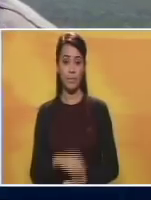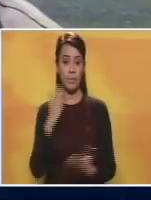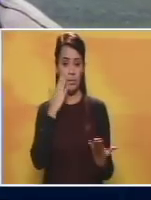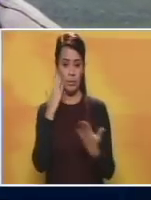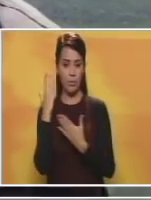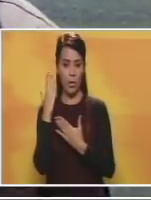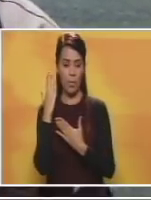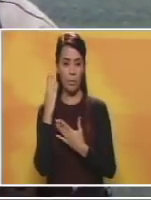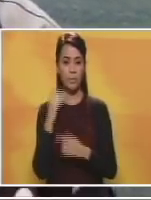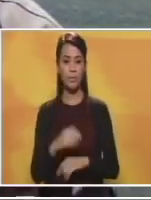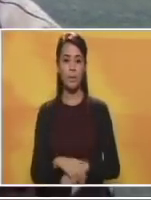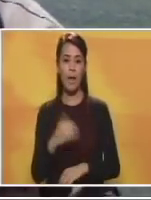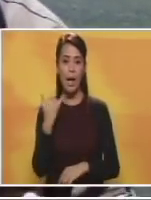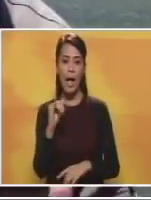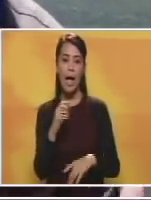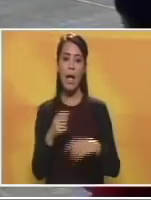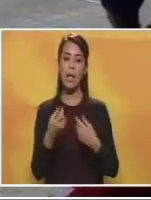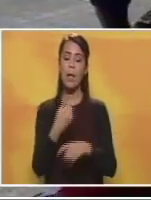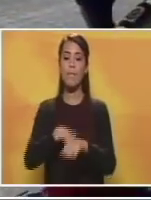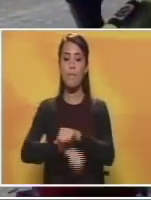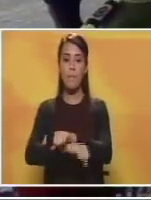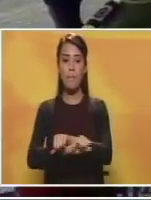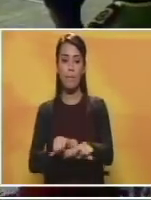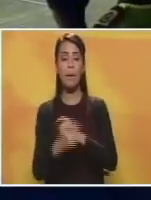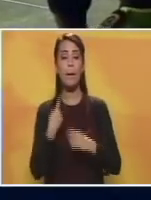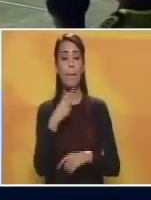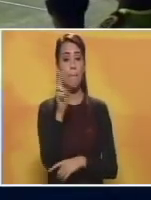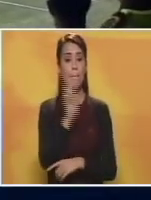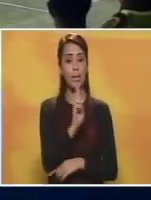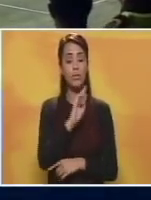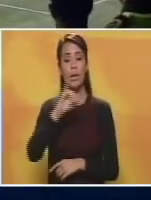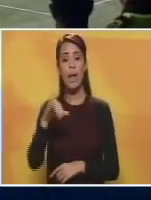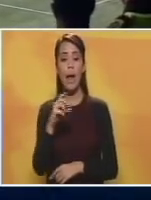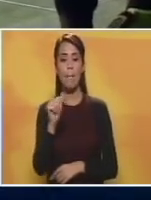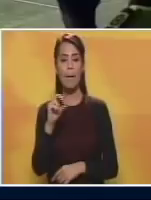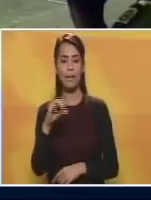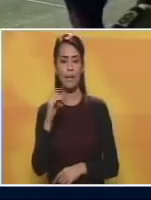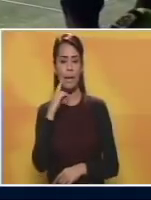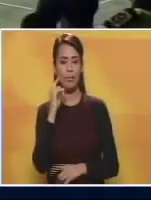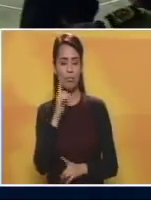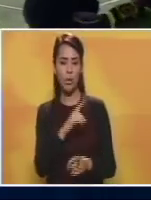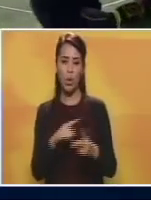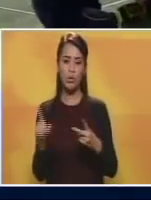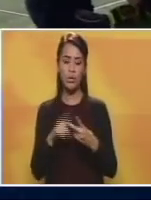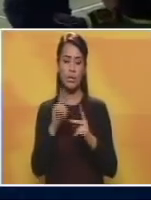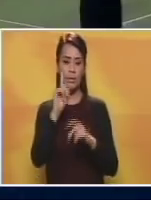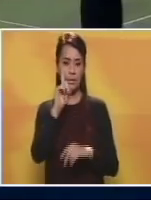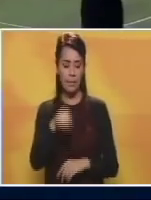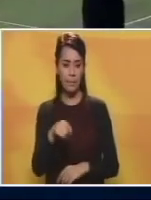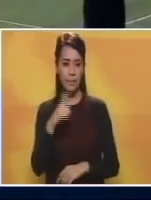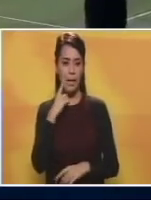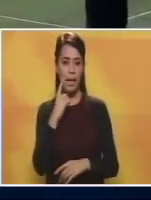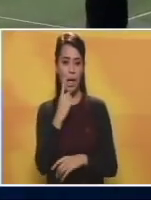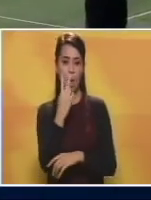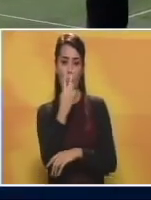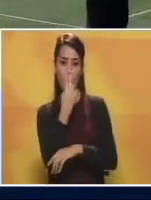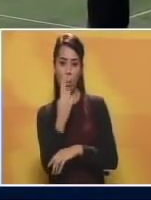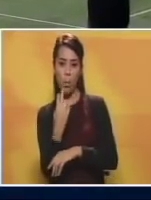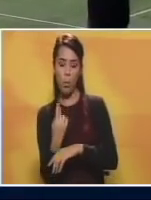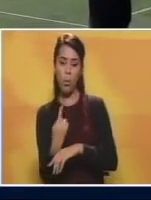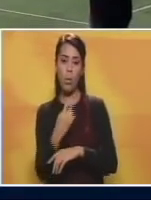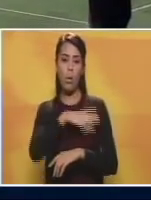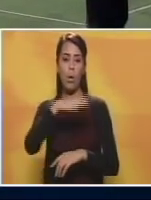el choque del fútbol femenino entre Venezuela y Jamaica. Ya hay otras disciplinas que están en marcha, el tenis de mesa, los clavados, en los deportes